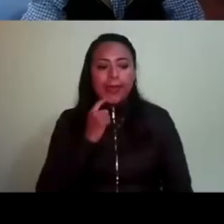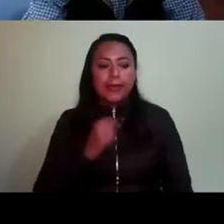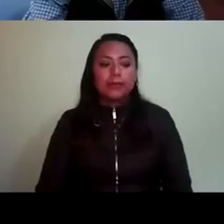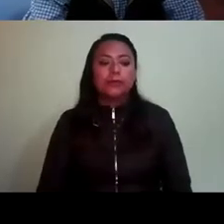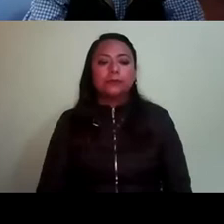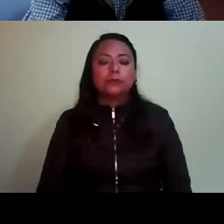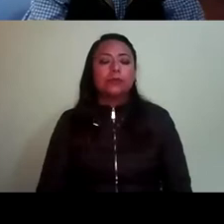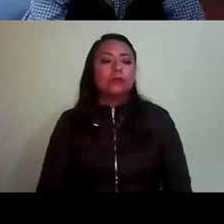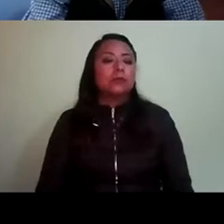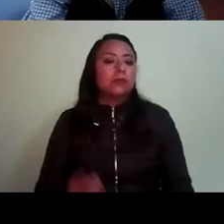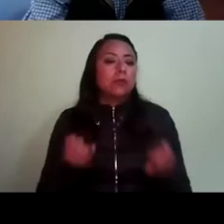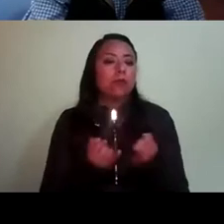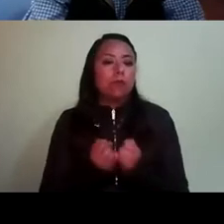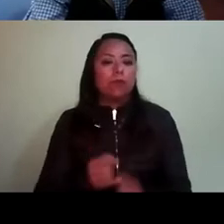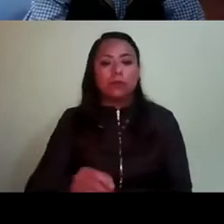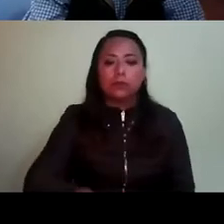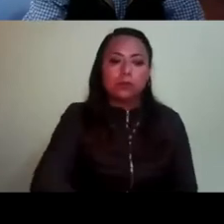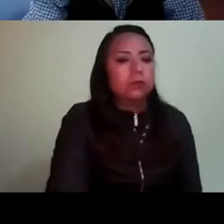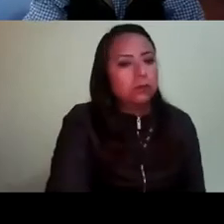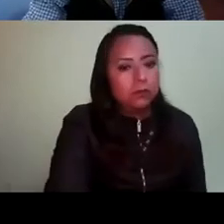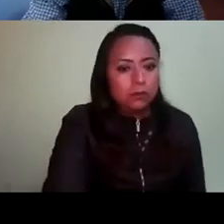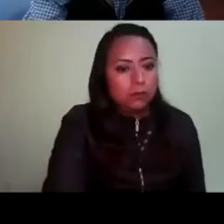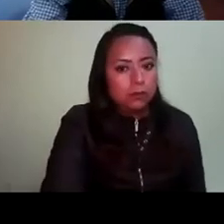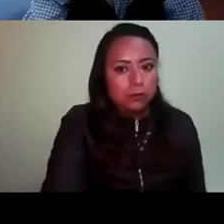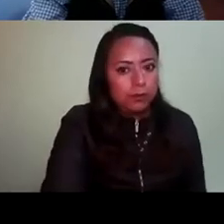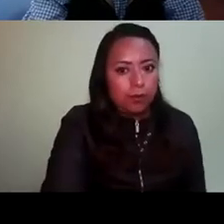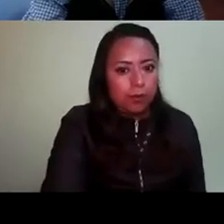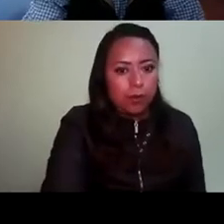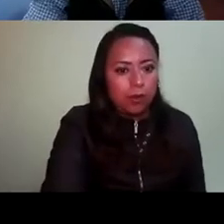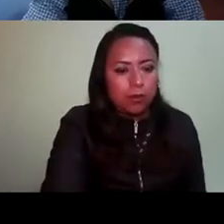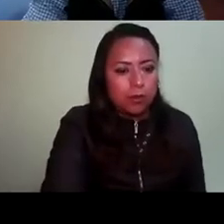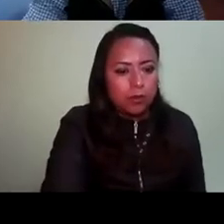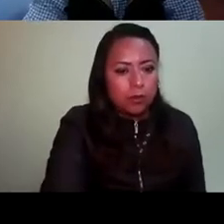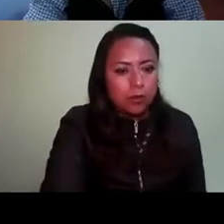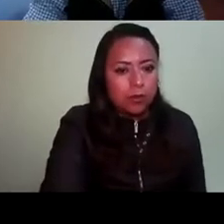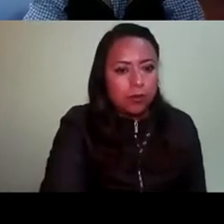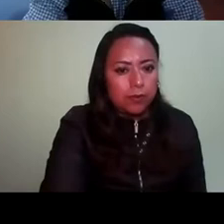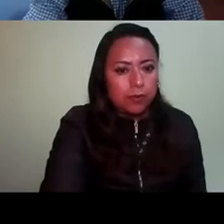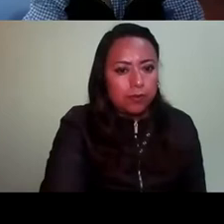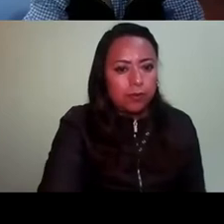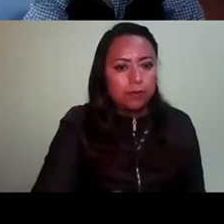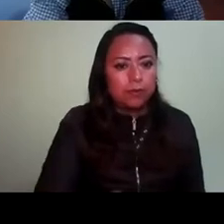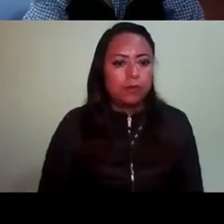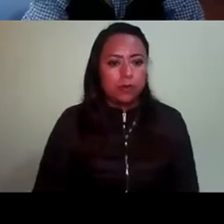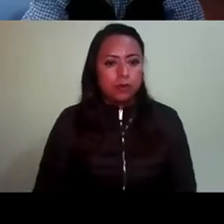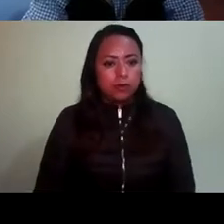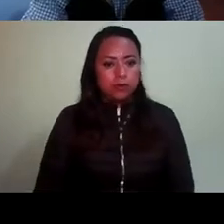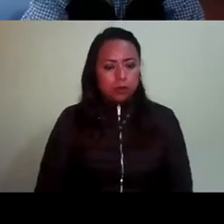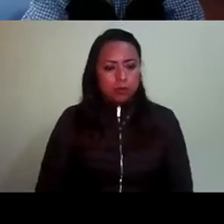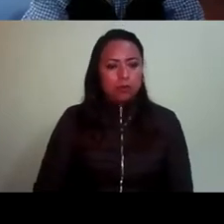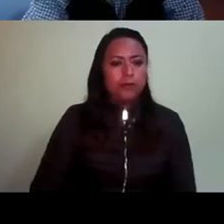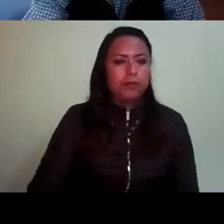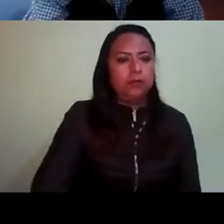como usted, alcalde, que ya sí, perdón que me refiera a su anterior gobierno, usted